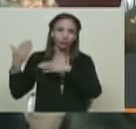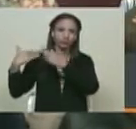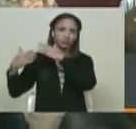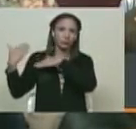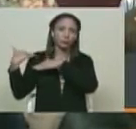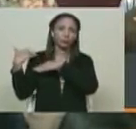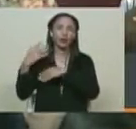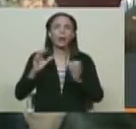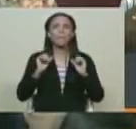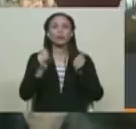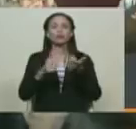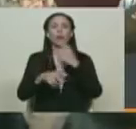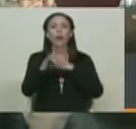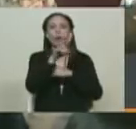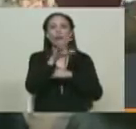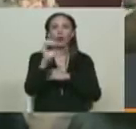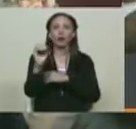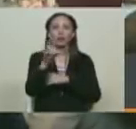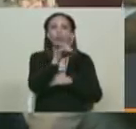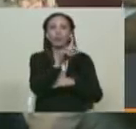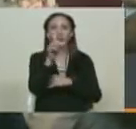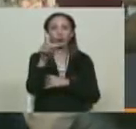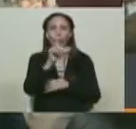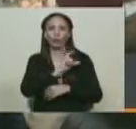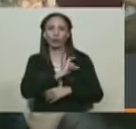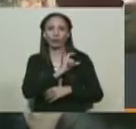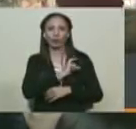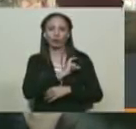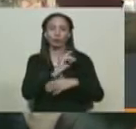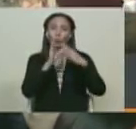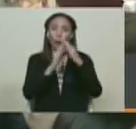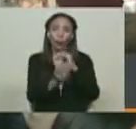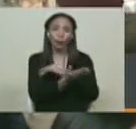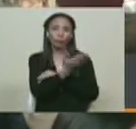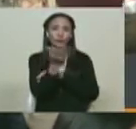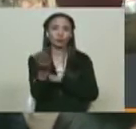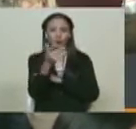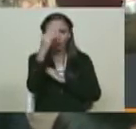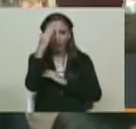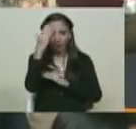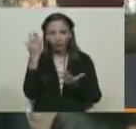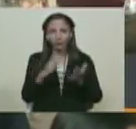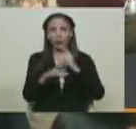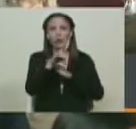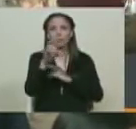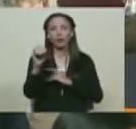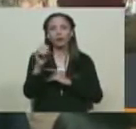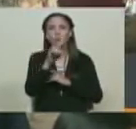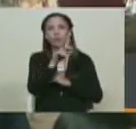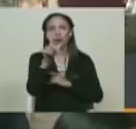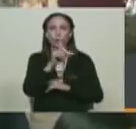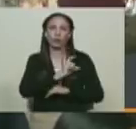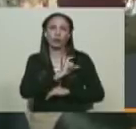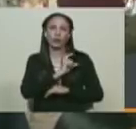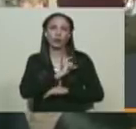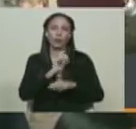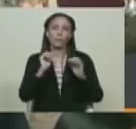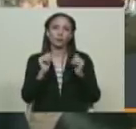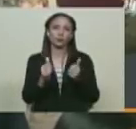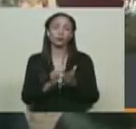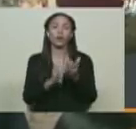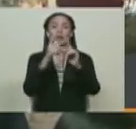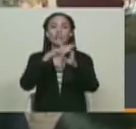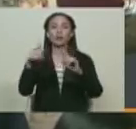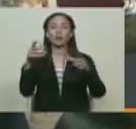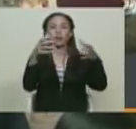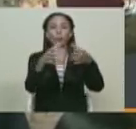el 20 y 21 de enero, mi compadre y mi comadre, 20 y 21 de enero. Había gente de la